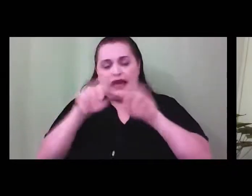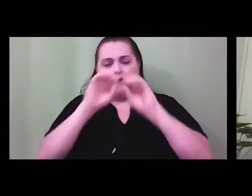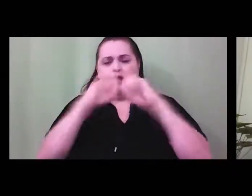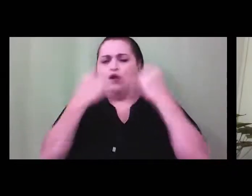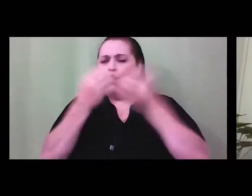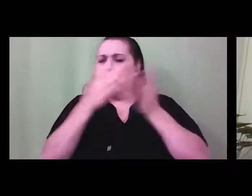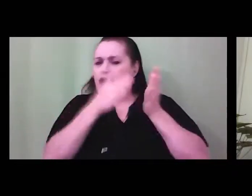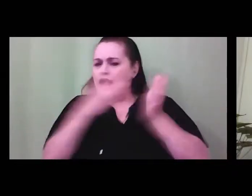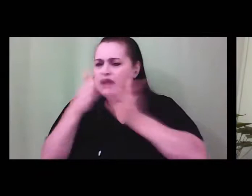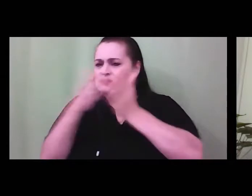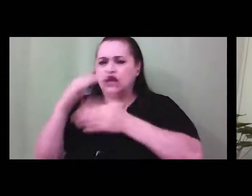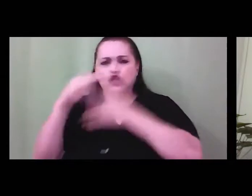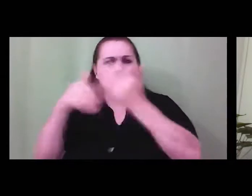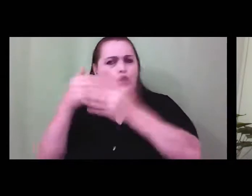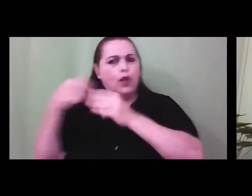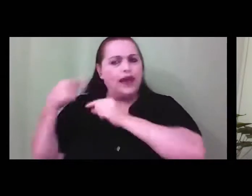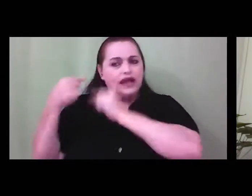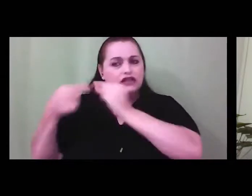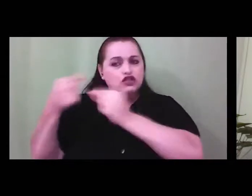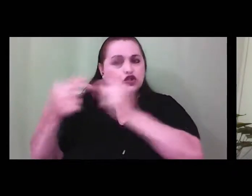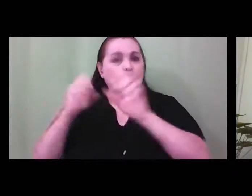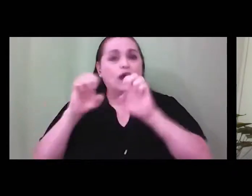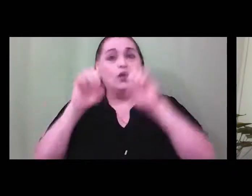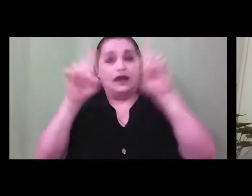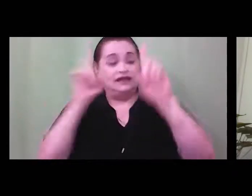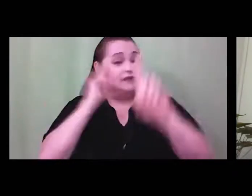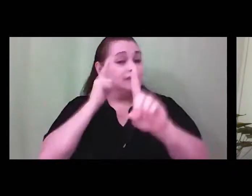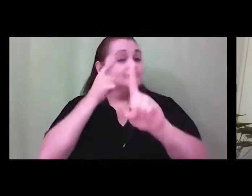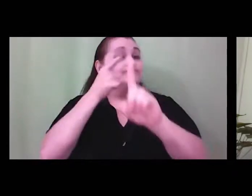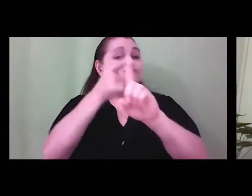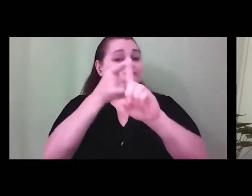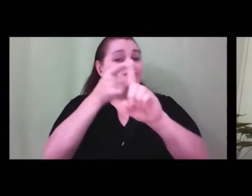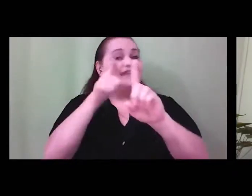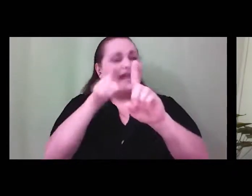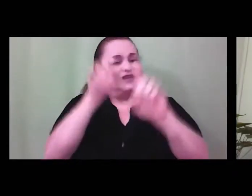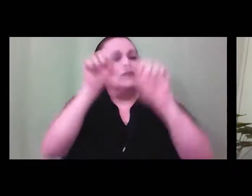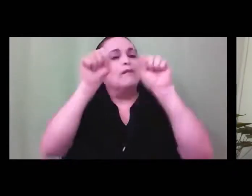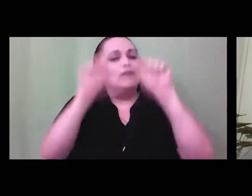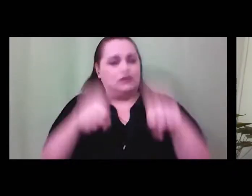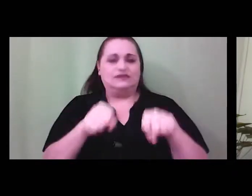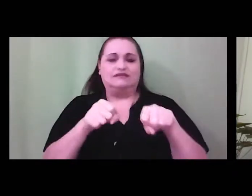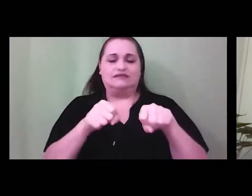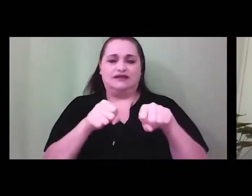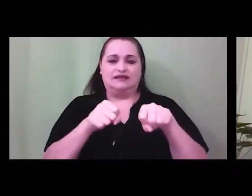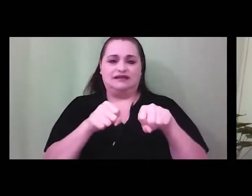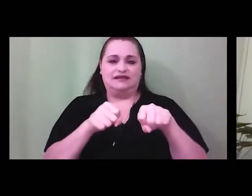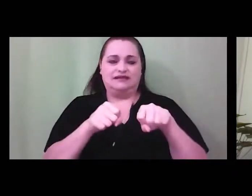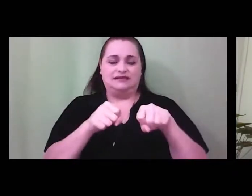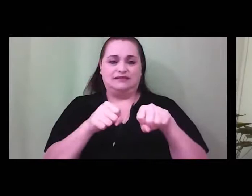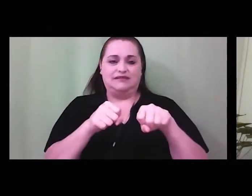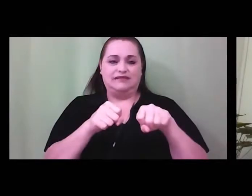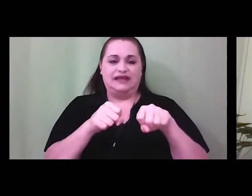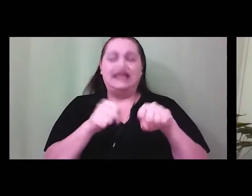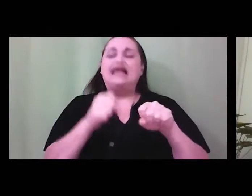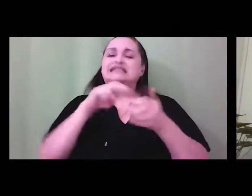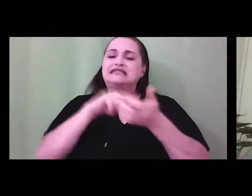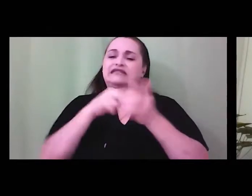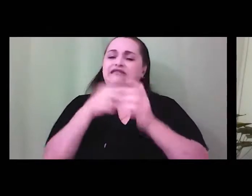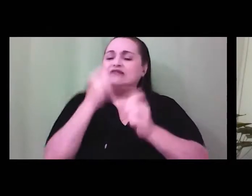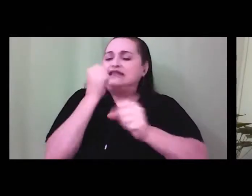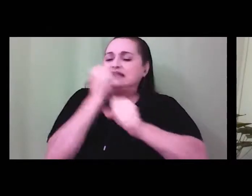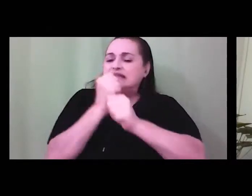gestión educativa en favor de que esto sea posible. Entonces, es un trabajo